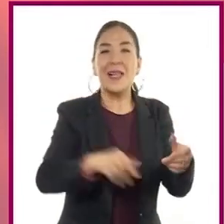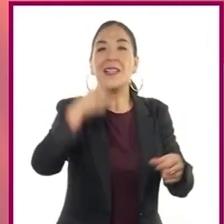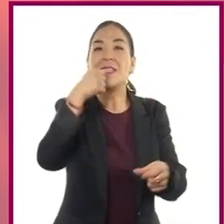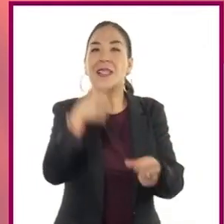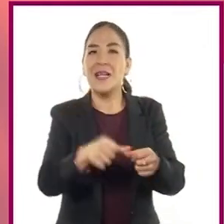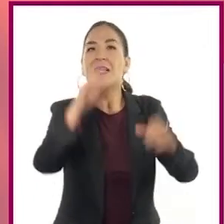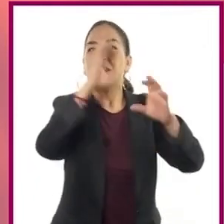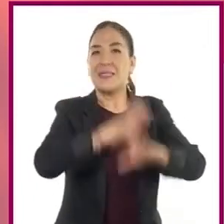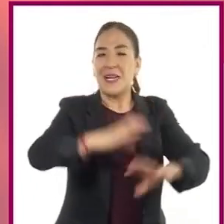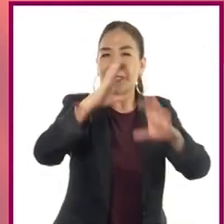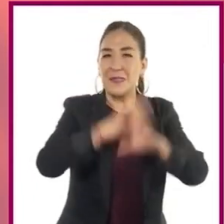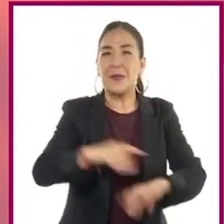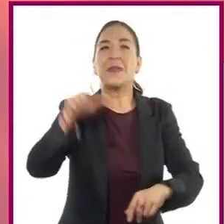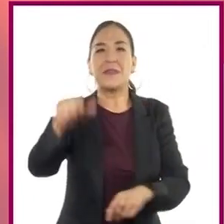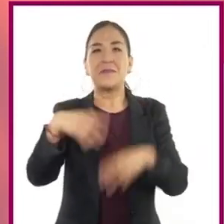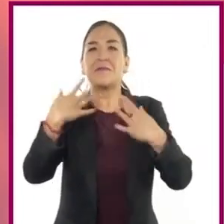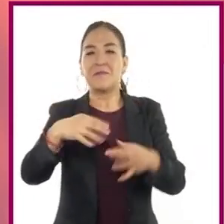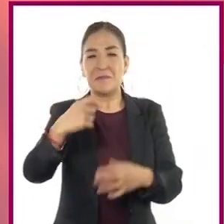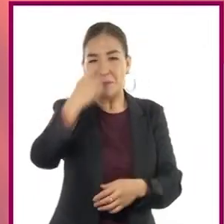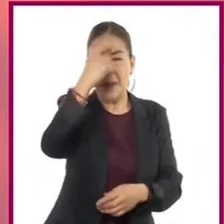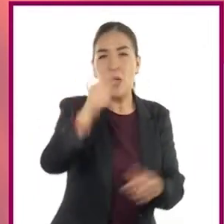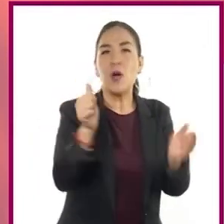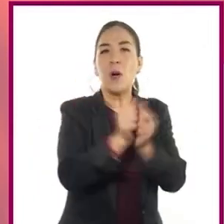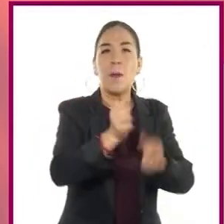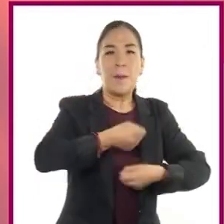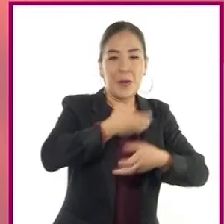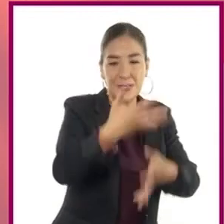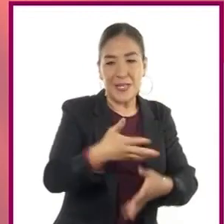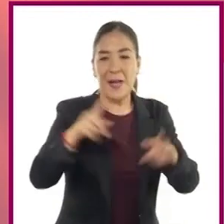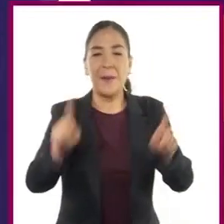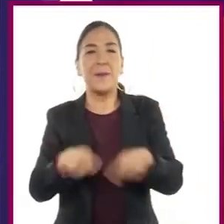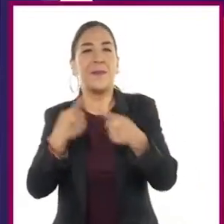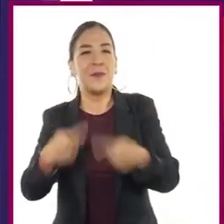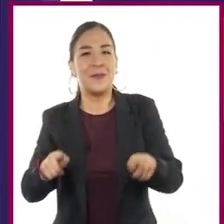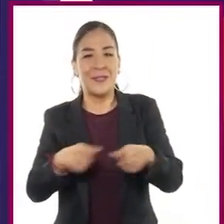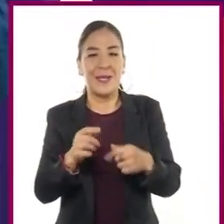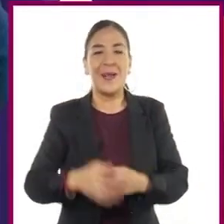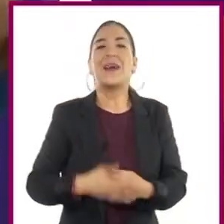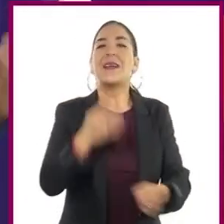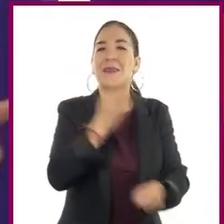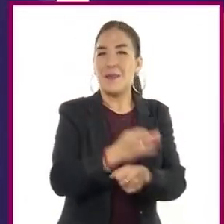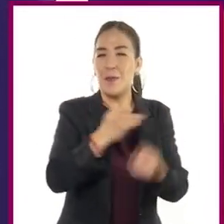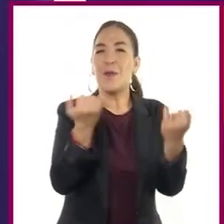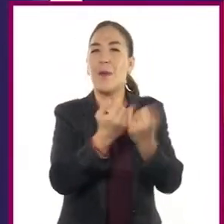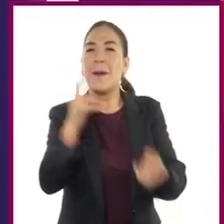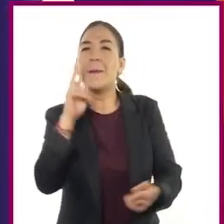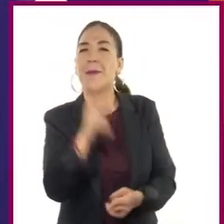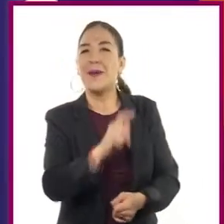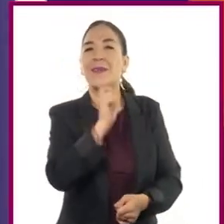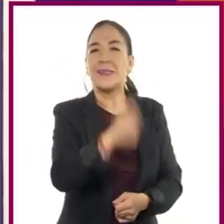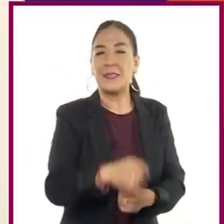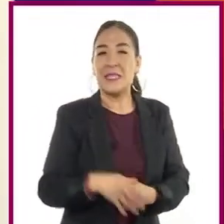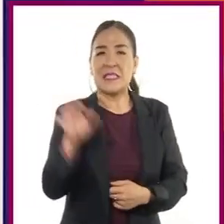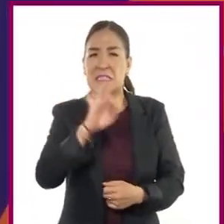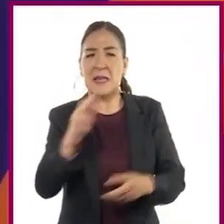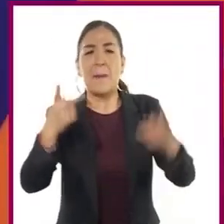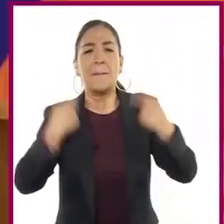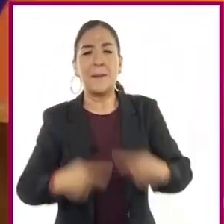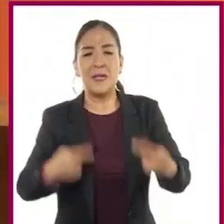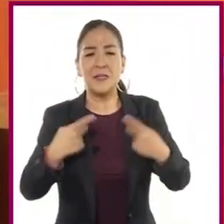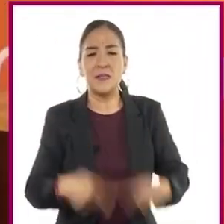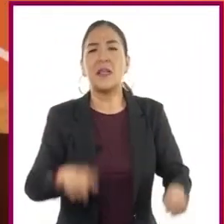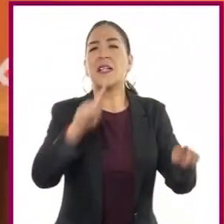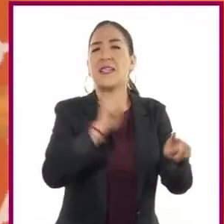grandes cantautores que han combinado la poesía con la música. Y pudimos comprobar que aunque hay autores